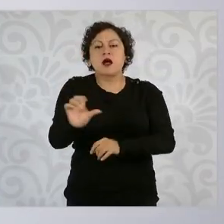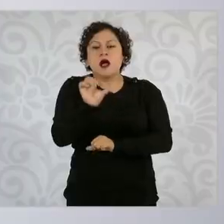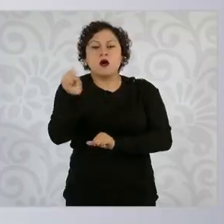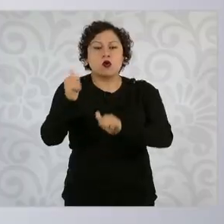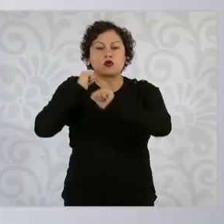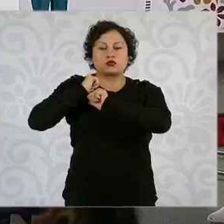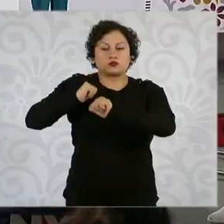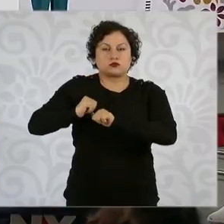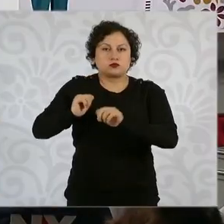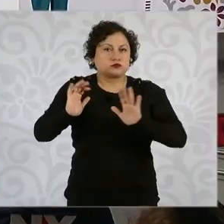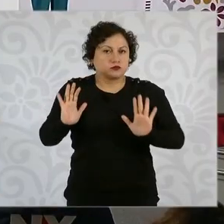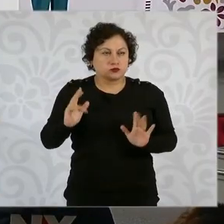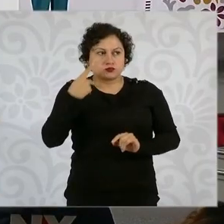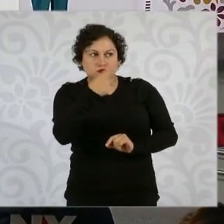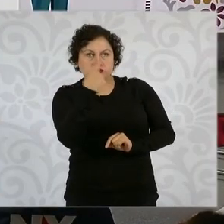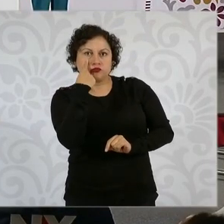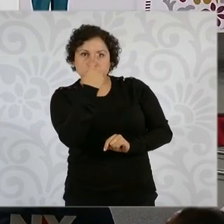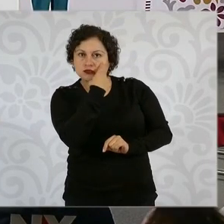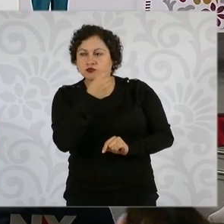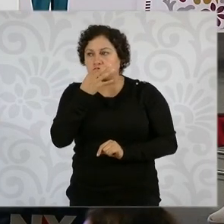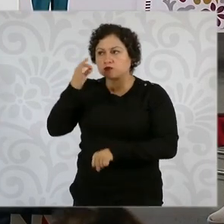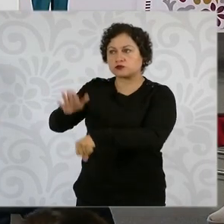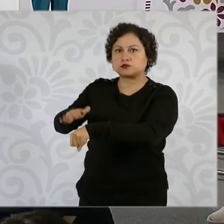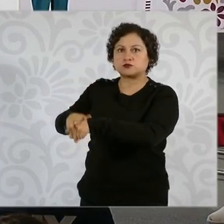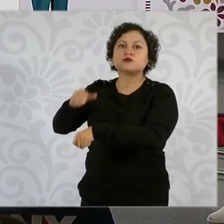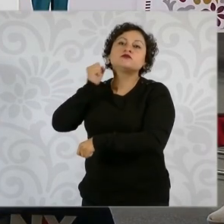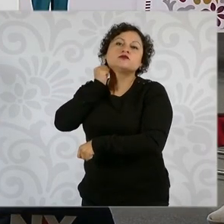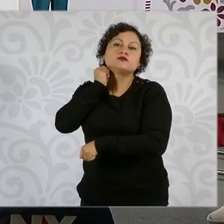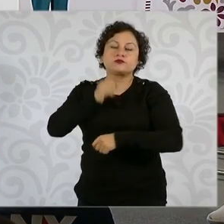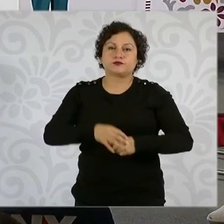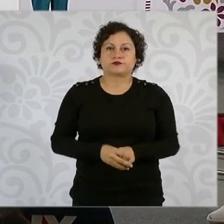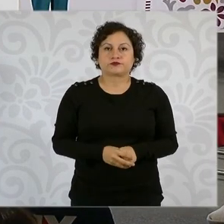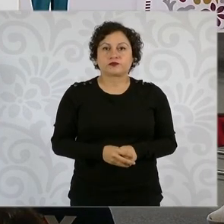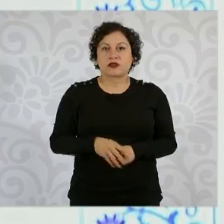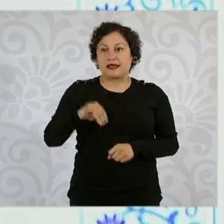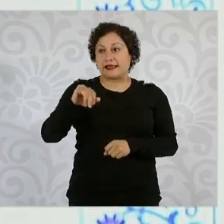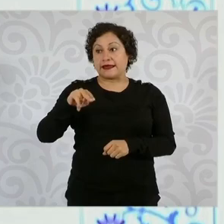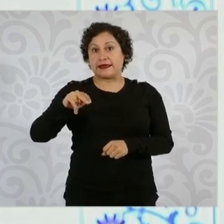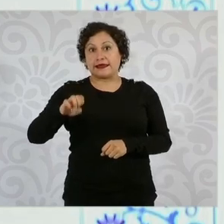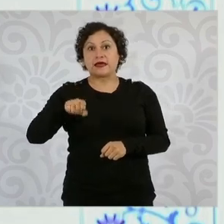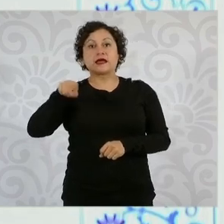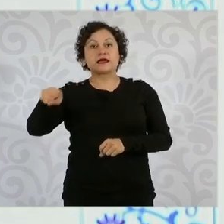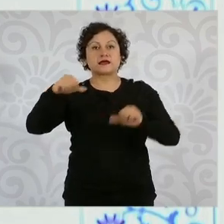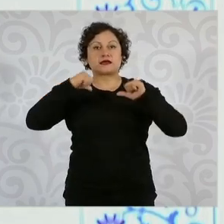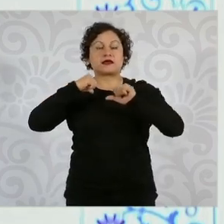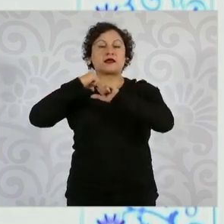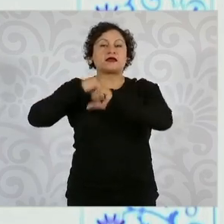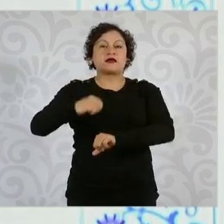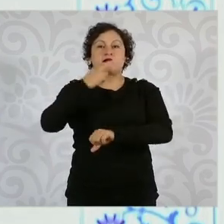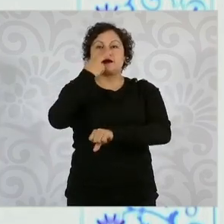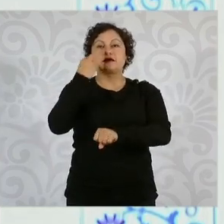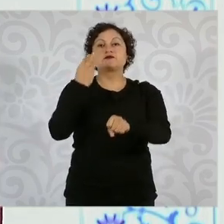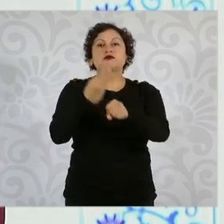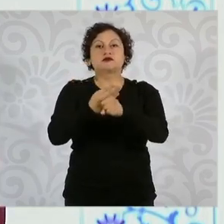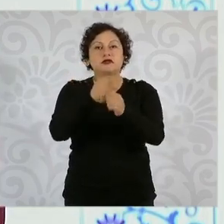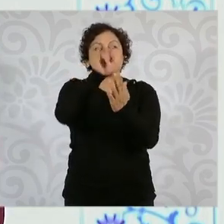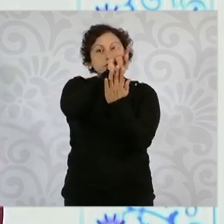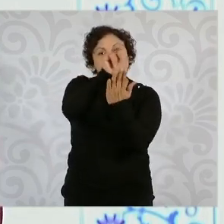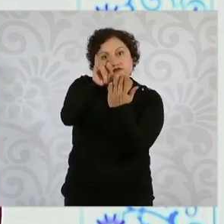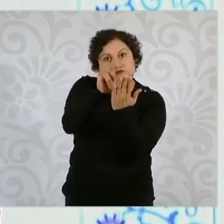en el que se encuentran. Al INE le corresponde aprobar el modelo de la boleta, la documentación